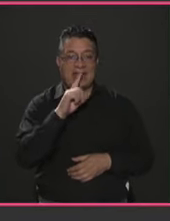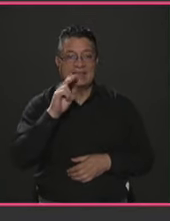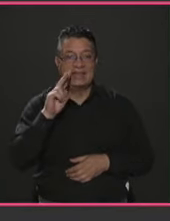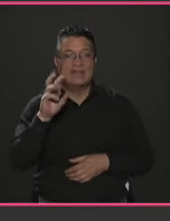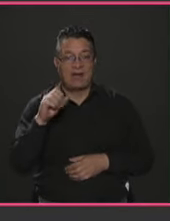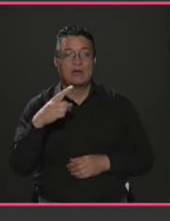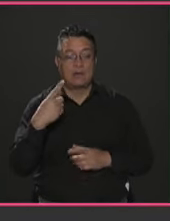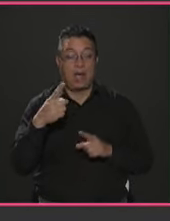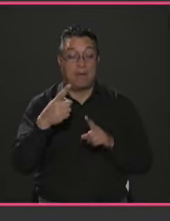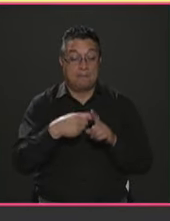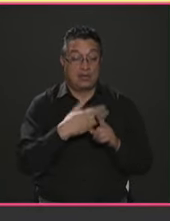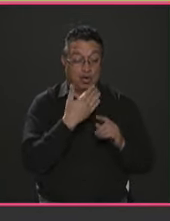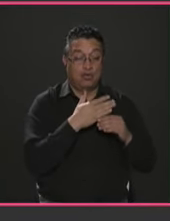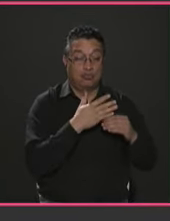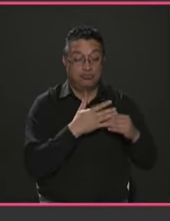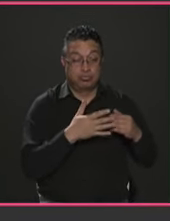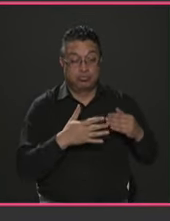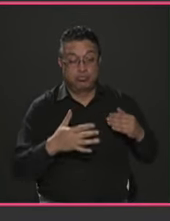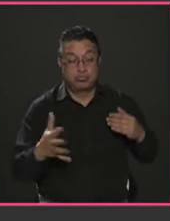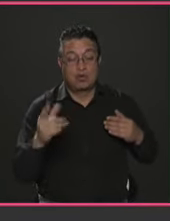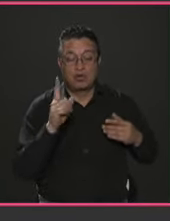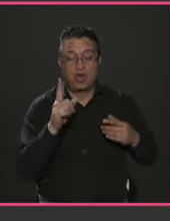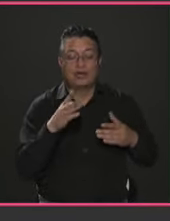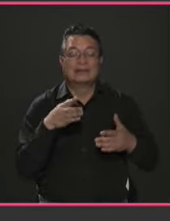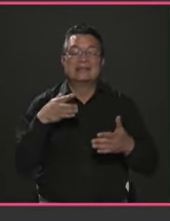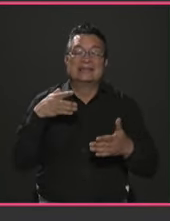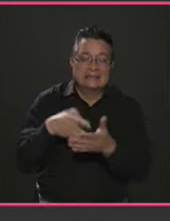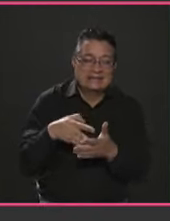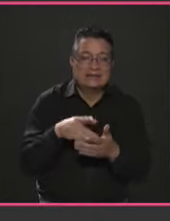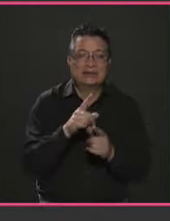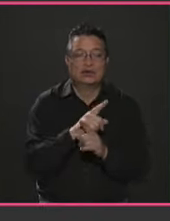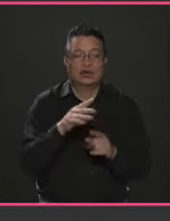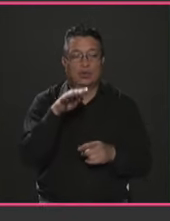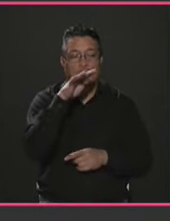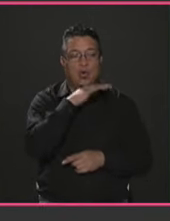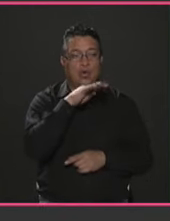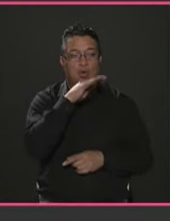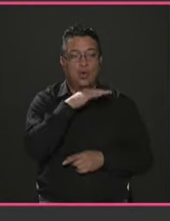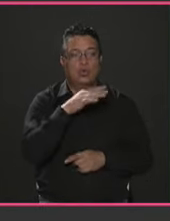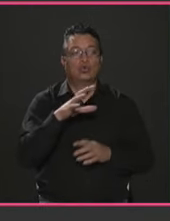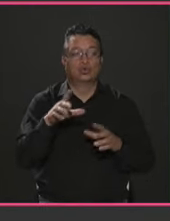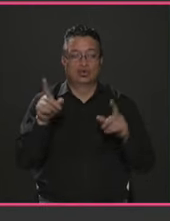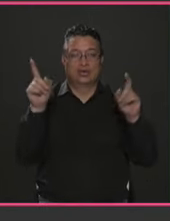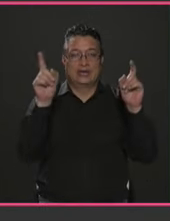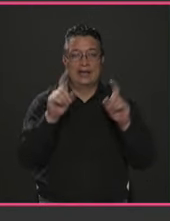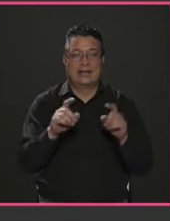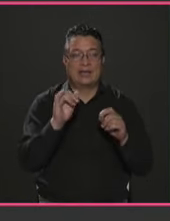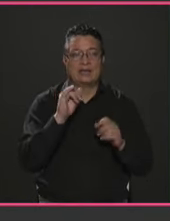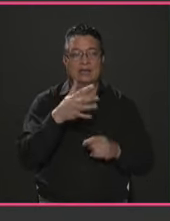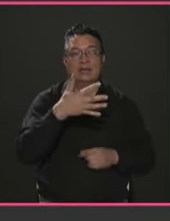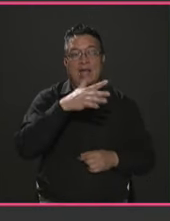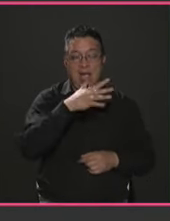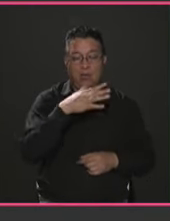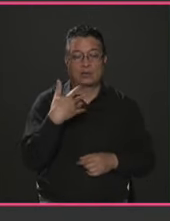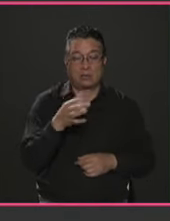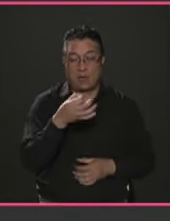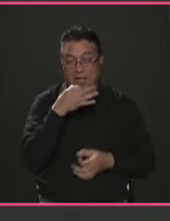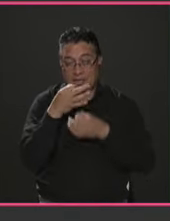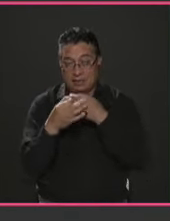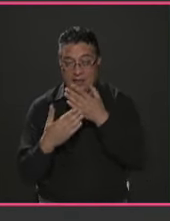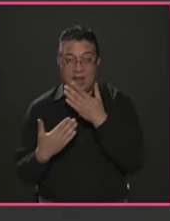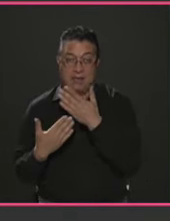meses no se transforma una obstáculo des el punto de vista del uso recurso energético y del agua como se mencionaba en